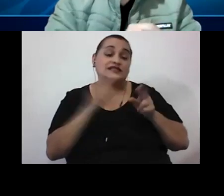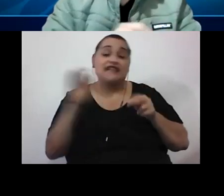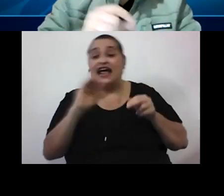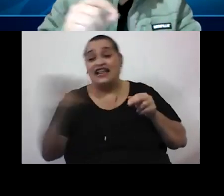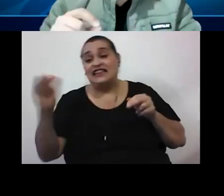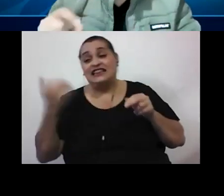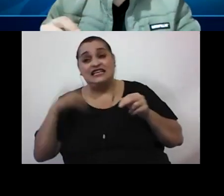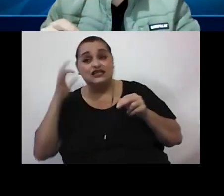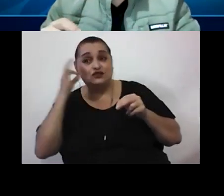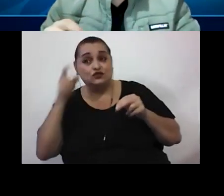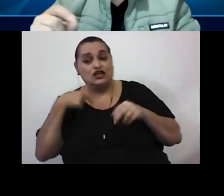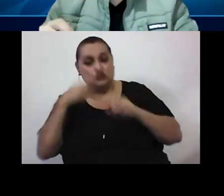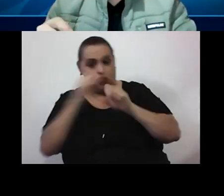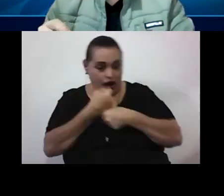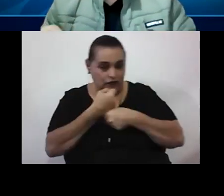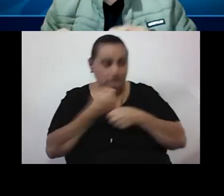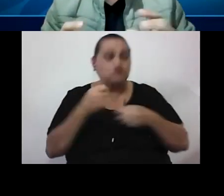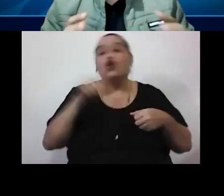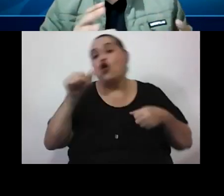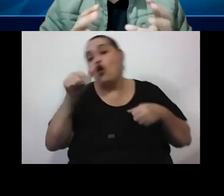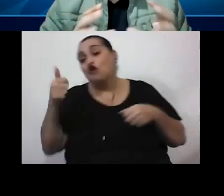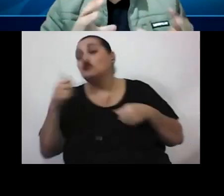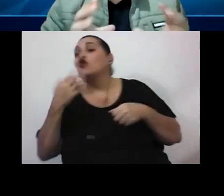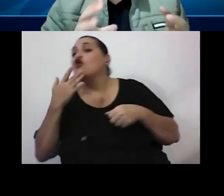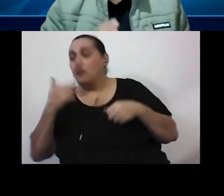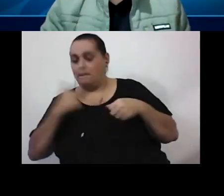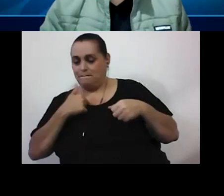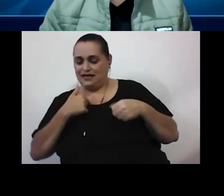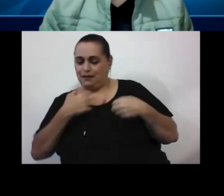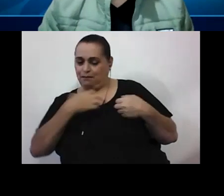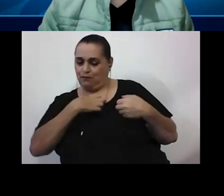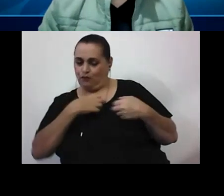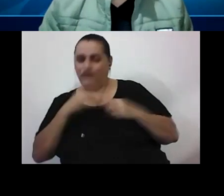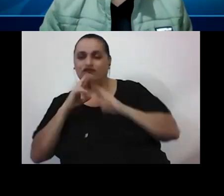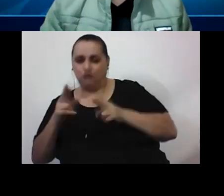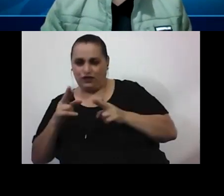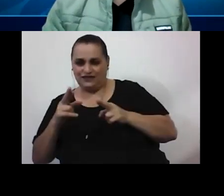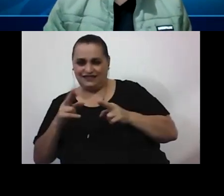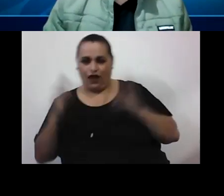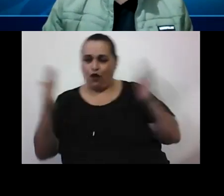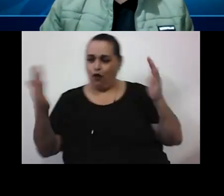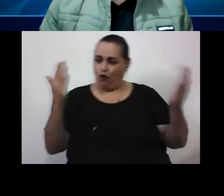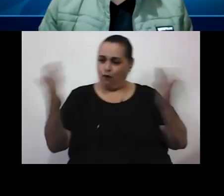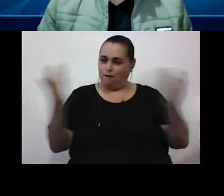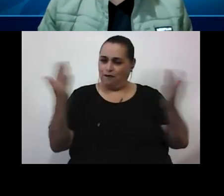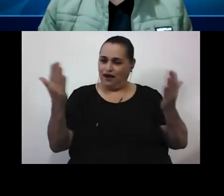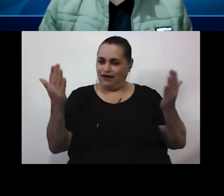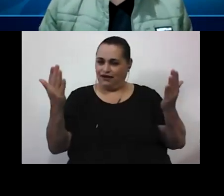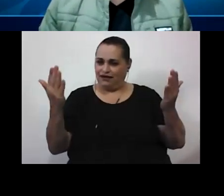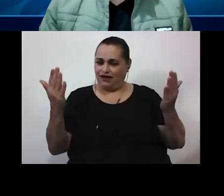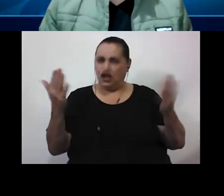haga y con otro colorcito mi respuesta y ver comparativamente dónde